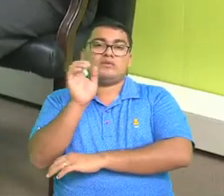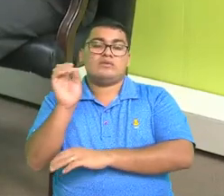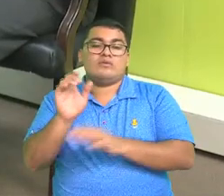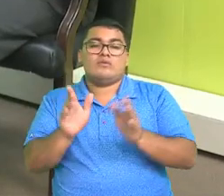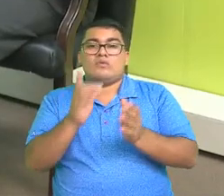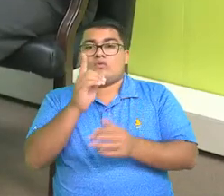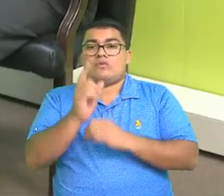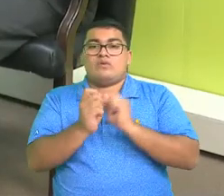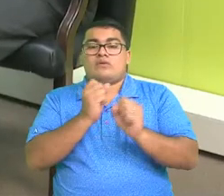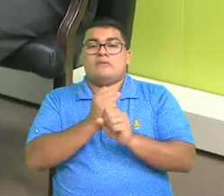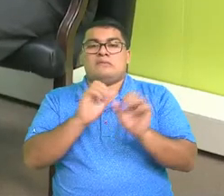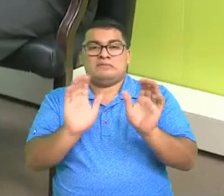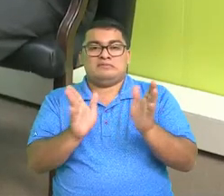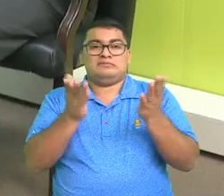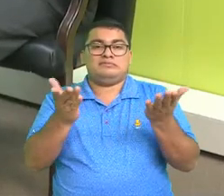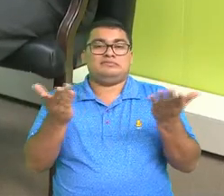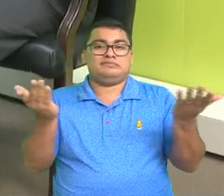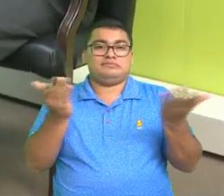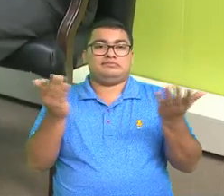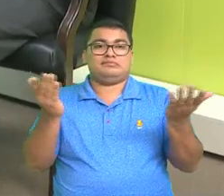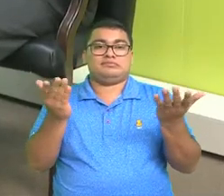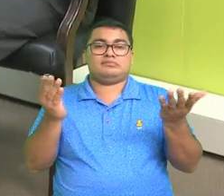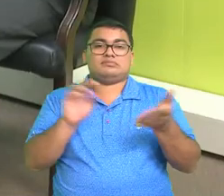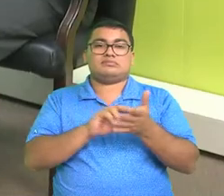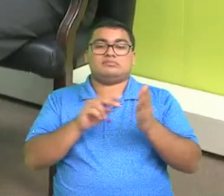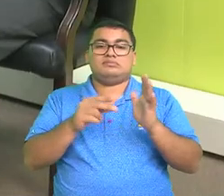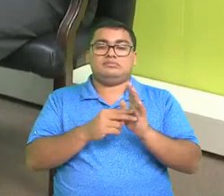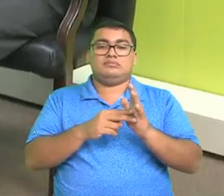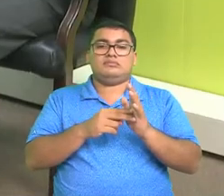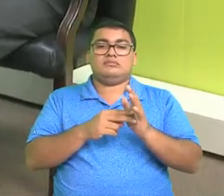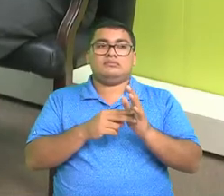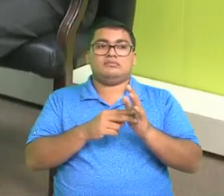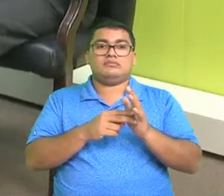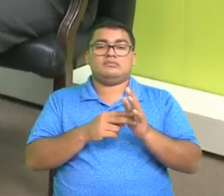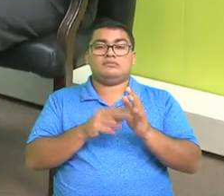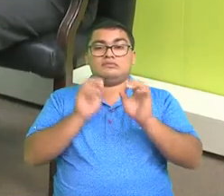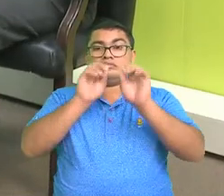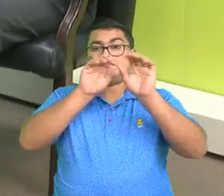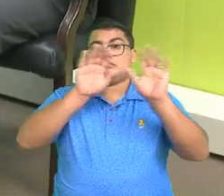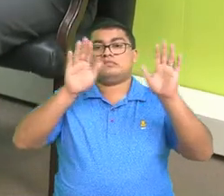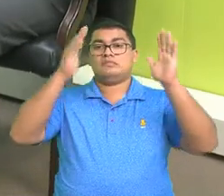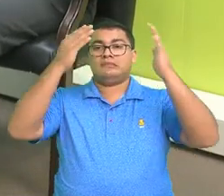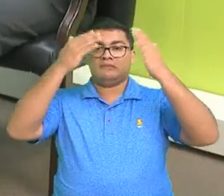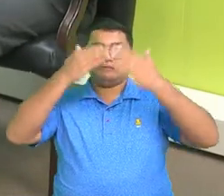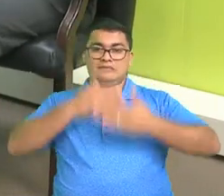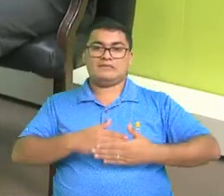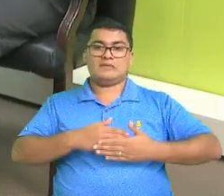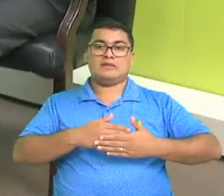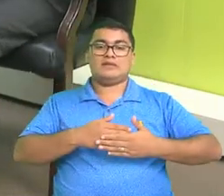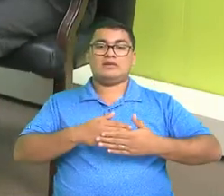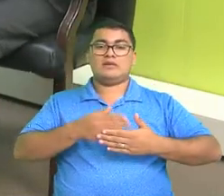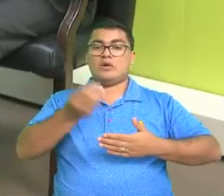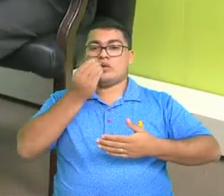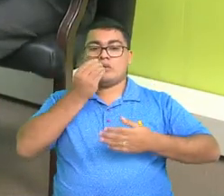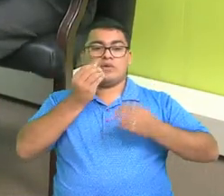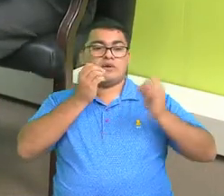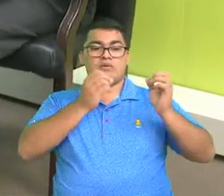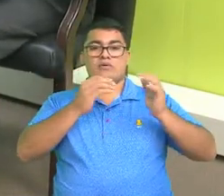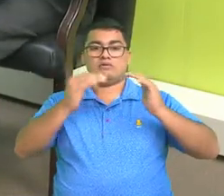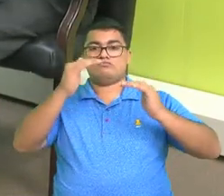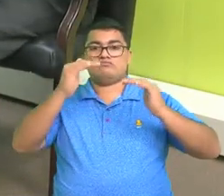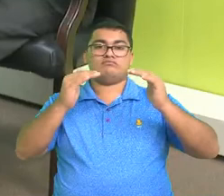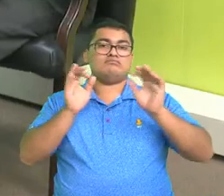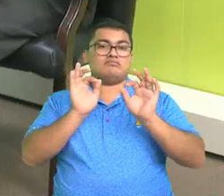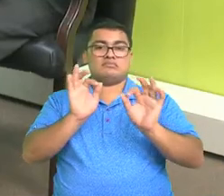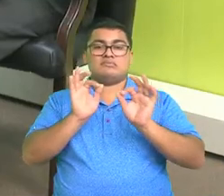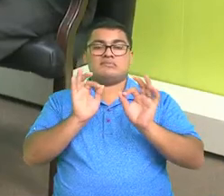un año 16 onzas, o sea, un vasito en la mañana y un vasito en la noche. Y la alimentación que sea balanceada. Ok, ahí está el